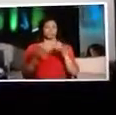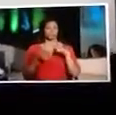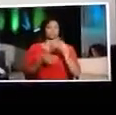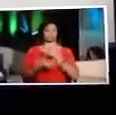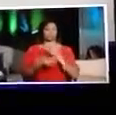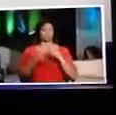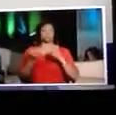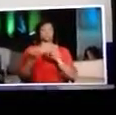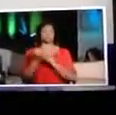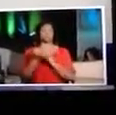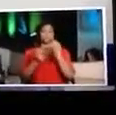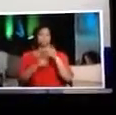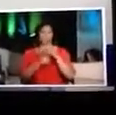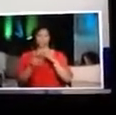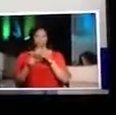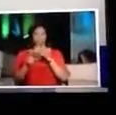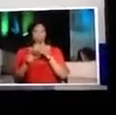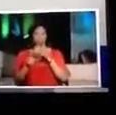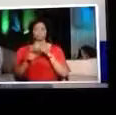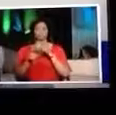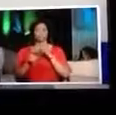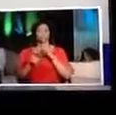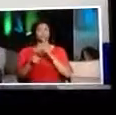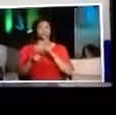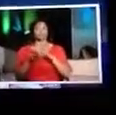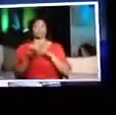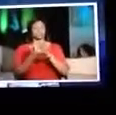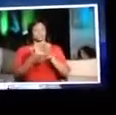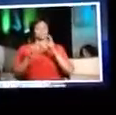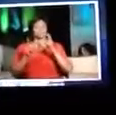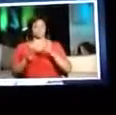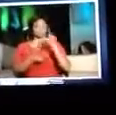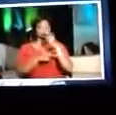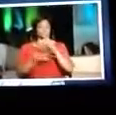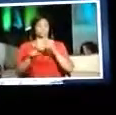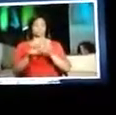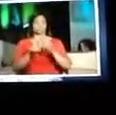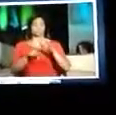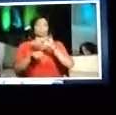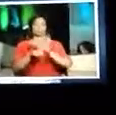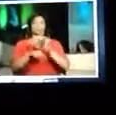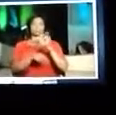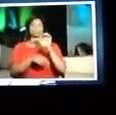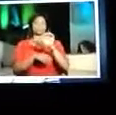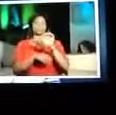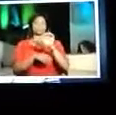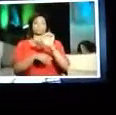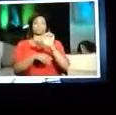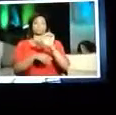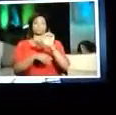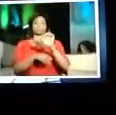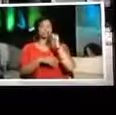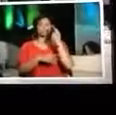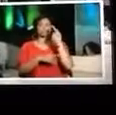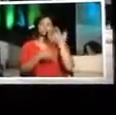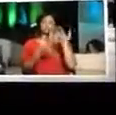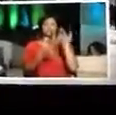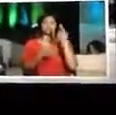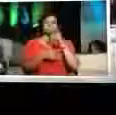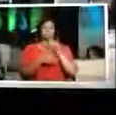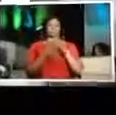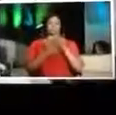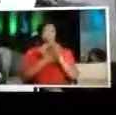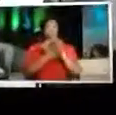nosotros apoyamos desde el punto de vista de lo que son los derechos humanos. Mientras que la Iglesia Evangélica rechazó esta posición